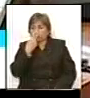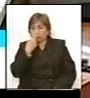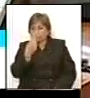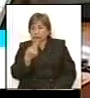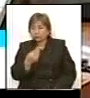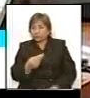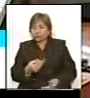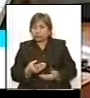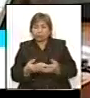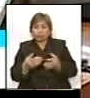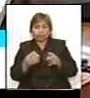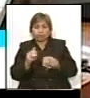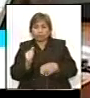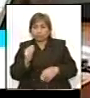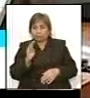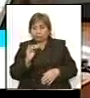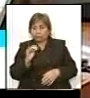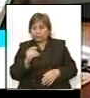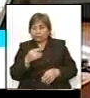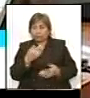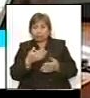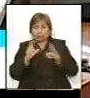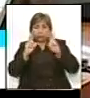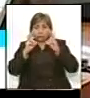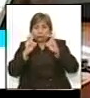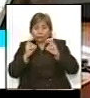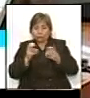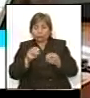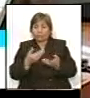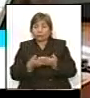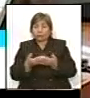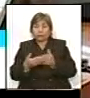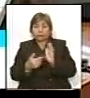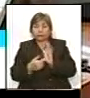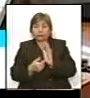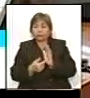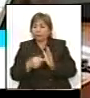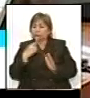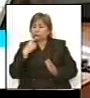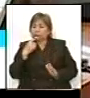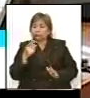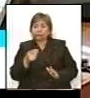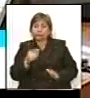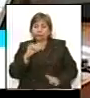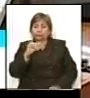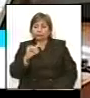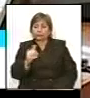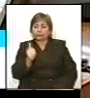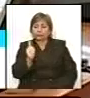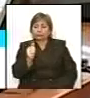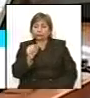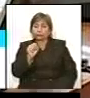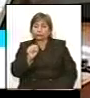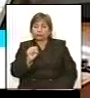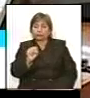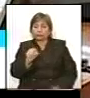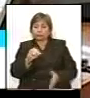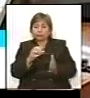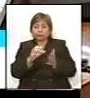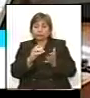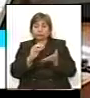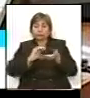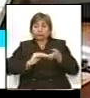los casos del ámbito rural, los titulares de estas intervenciones son lo que se llama HAS, son la comunidad